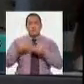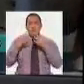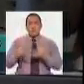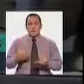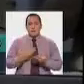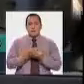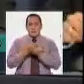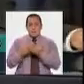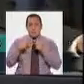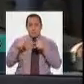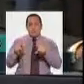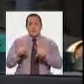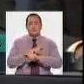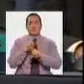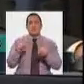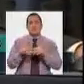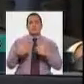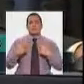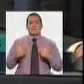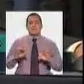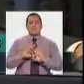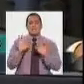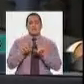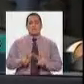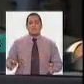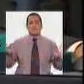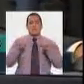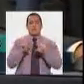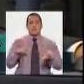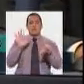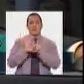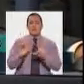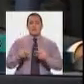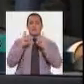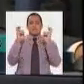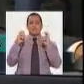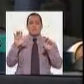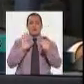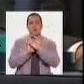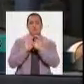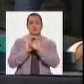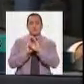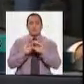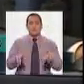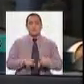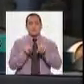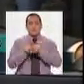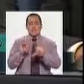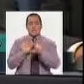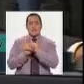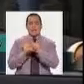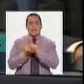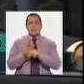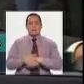esa prueba no tiene ningún valor legal desde el punto de vista constitucional y legal.